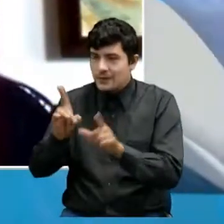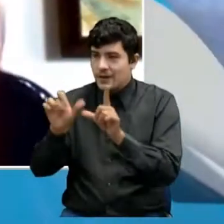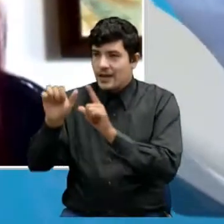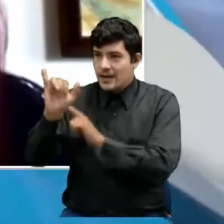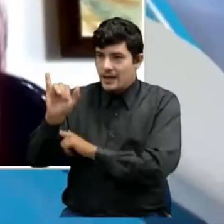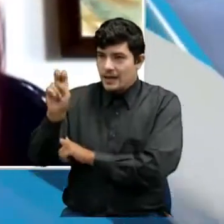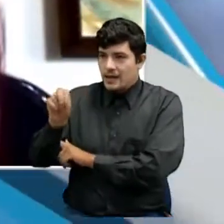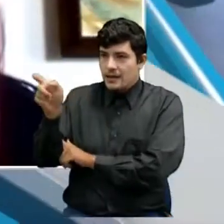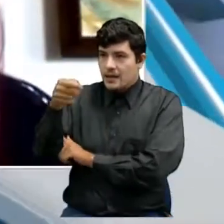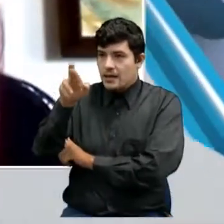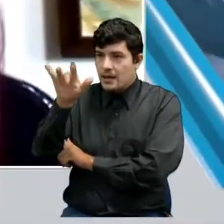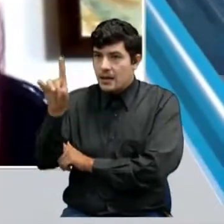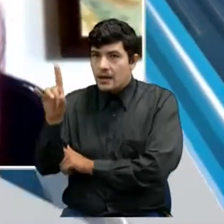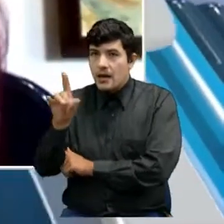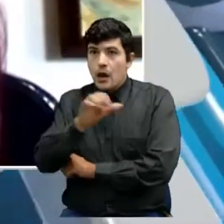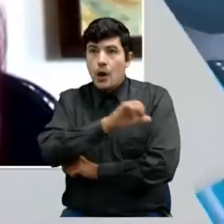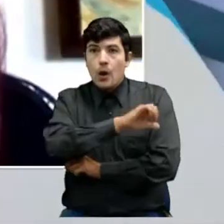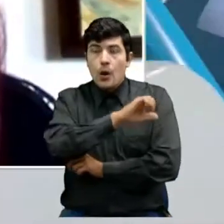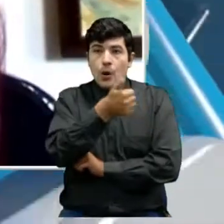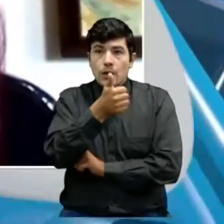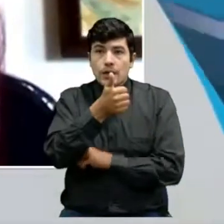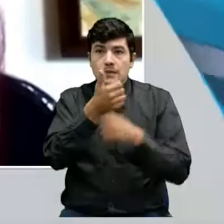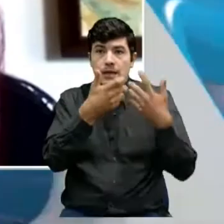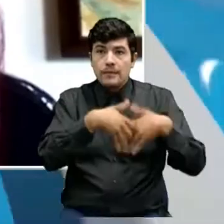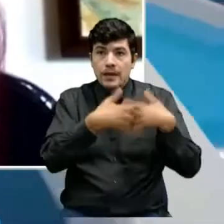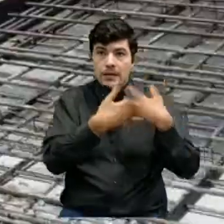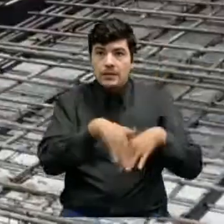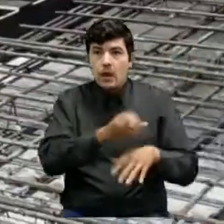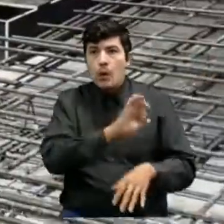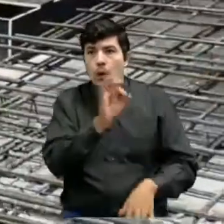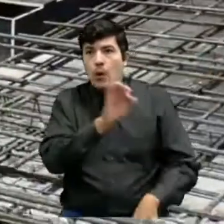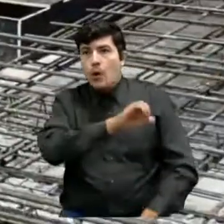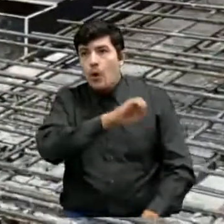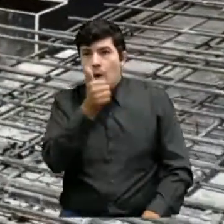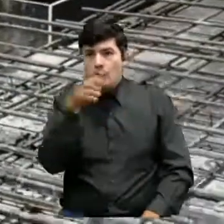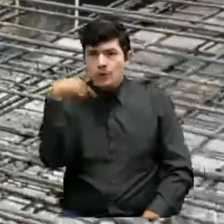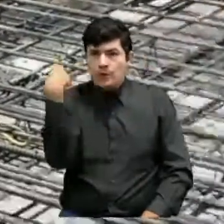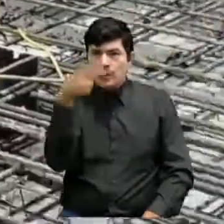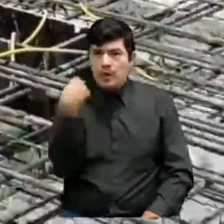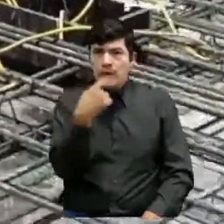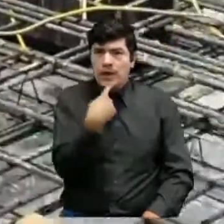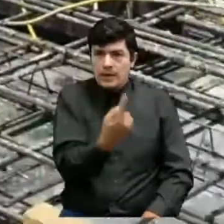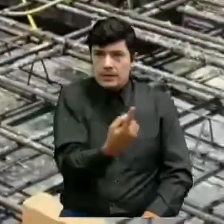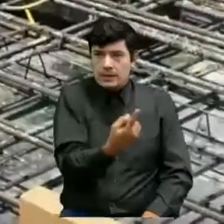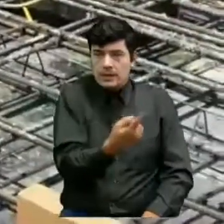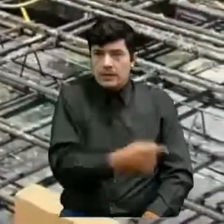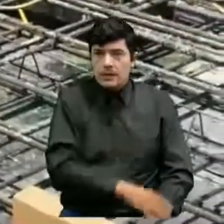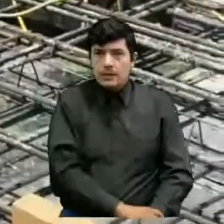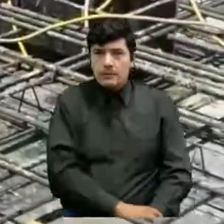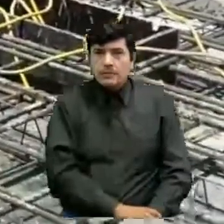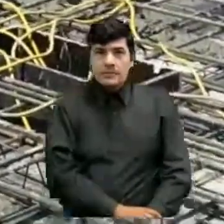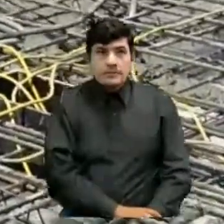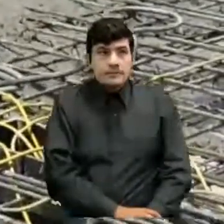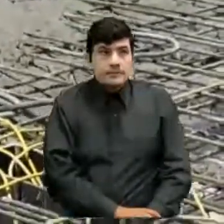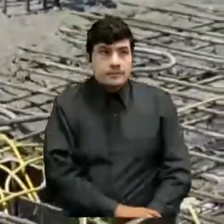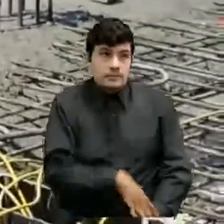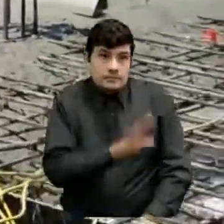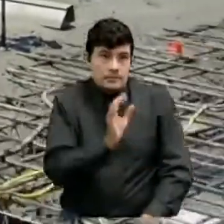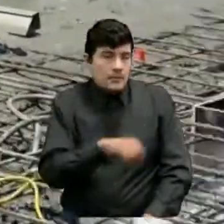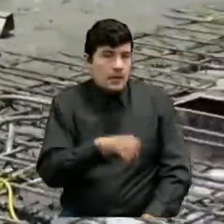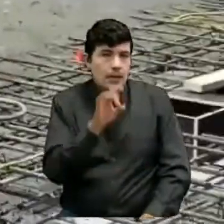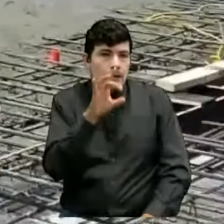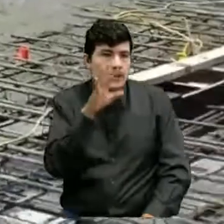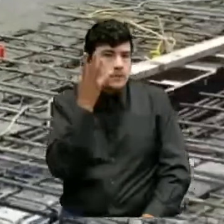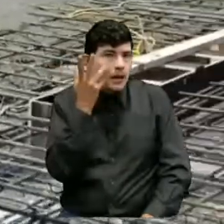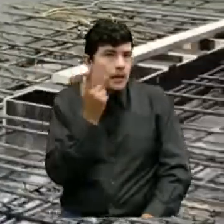favor. Otros trabajadores, otras empresas por lo general lo que hacen es que deciden sufragar los 15 días y pagarla